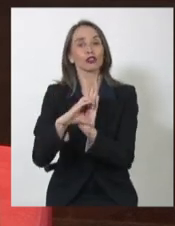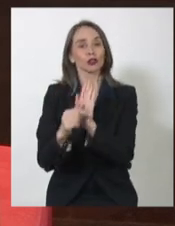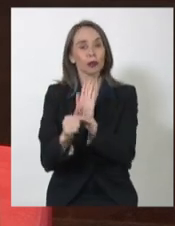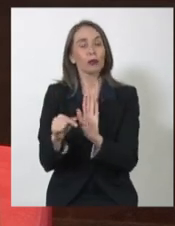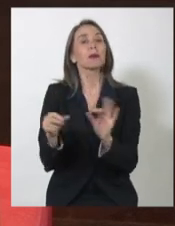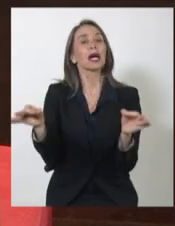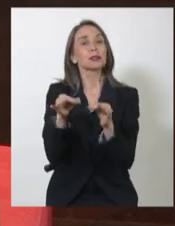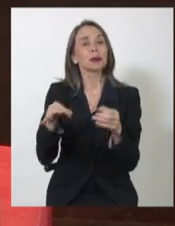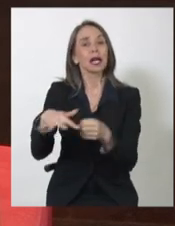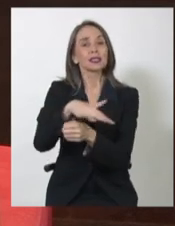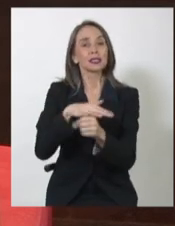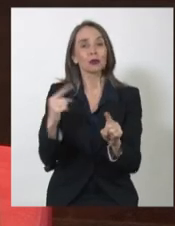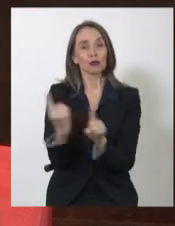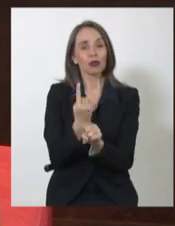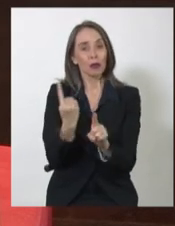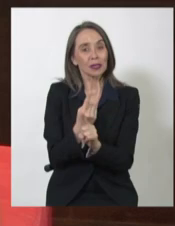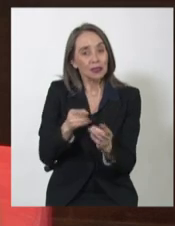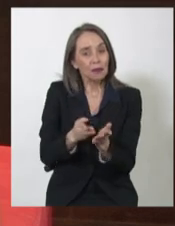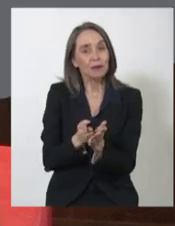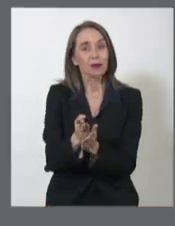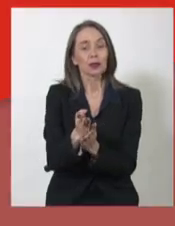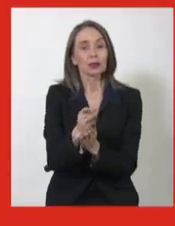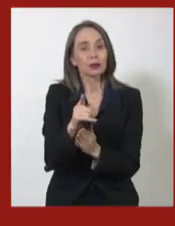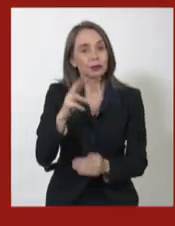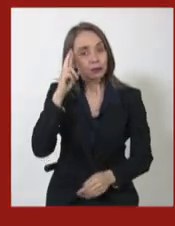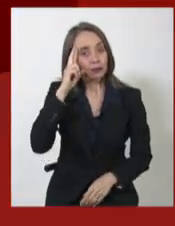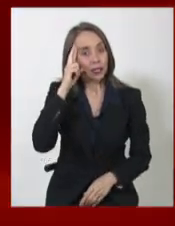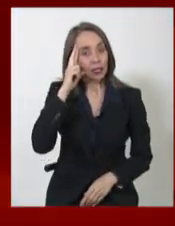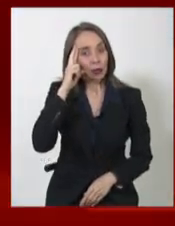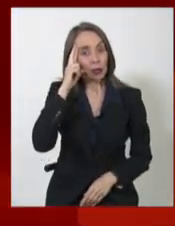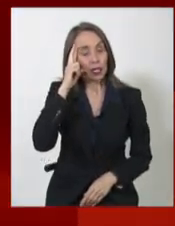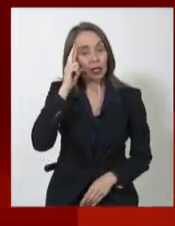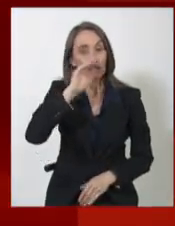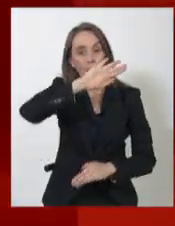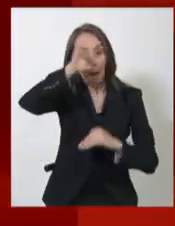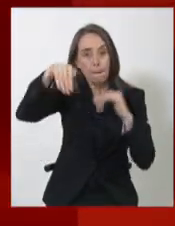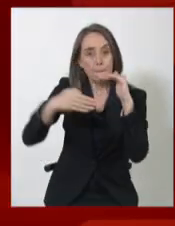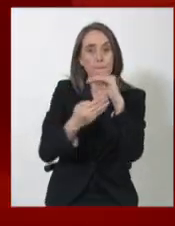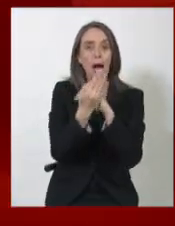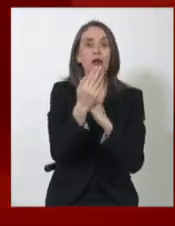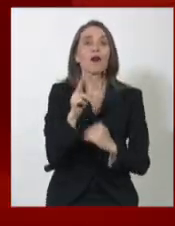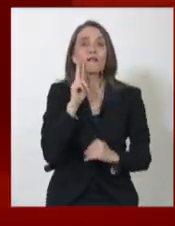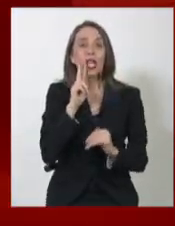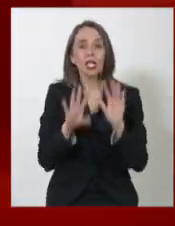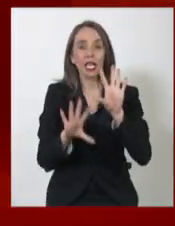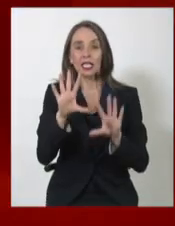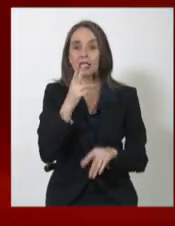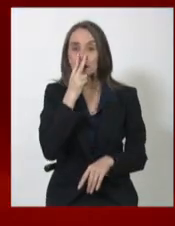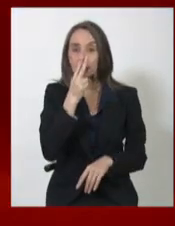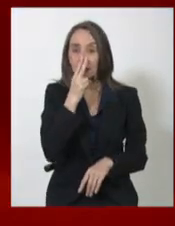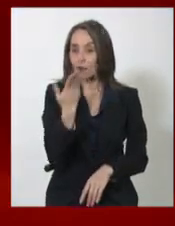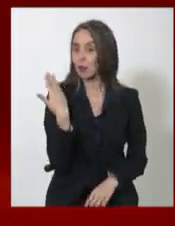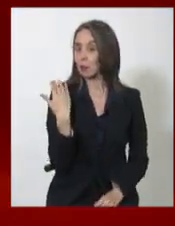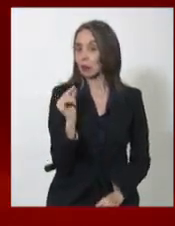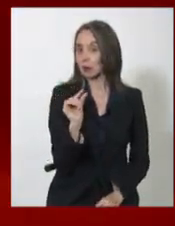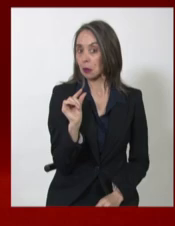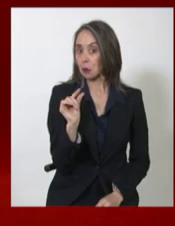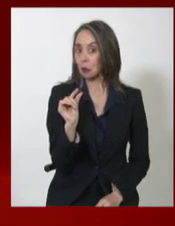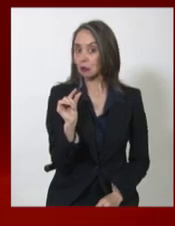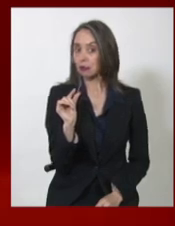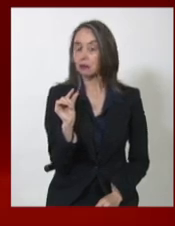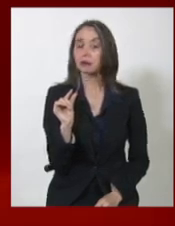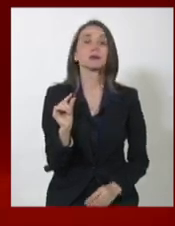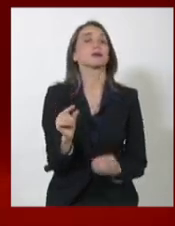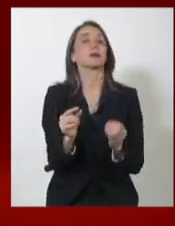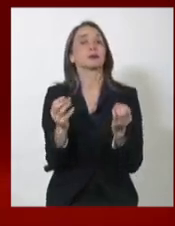esta conversación que vamos a iniciar, vale recordar que en la madrugada del viernes 15 de noviembre, ¿no es cierto?, recién pasado, a raíz de